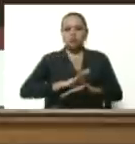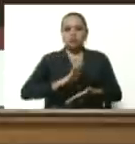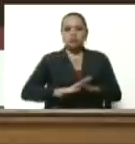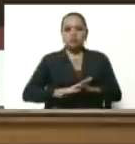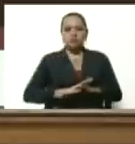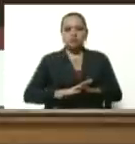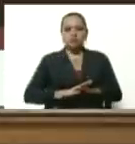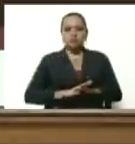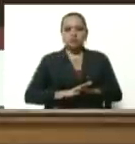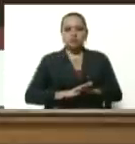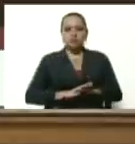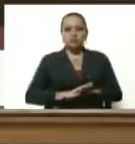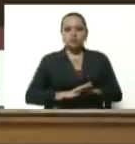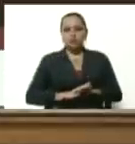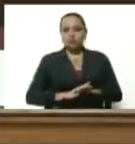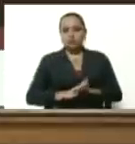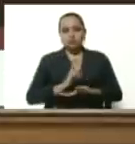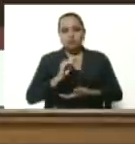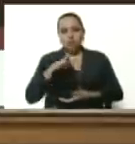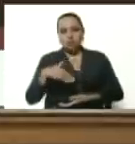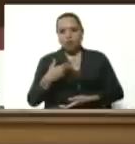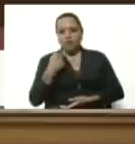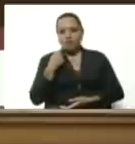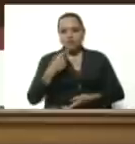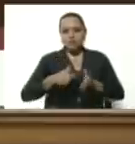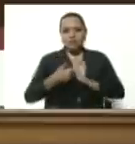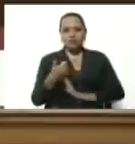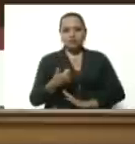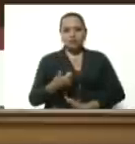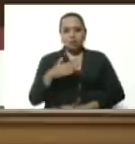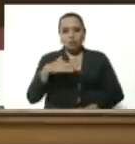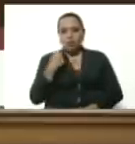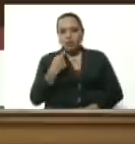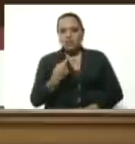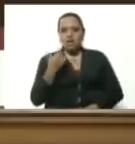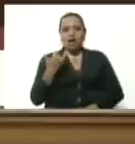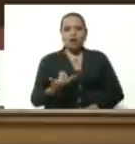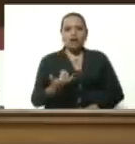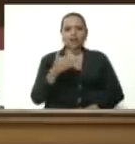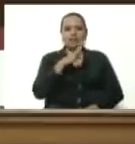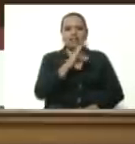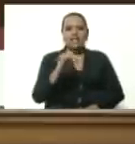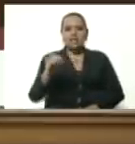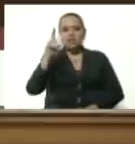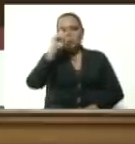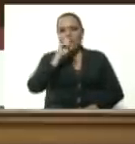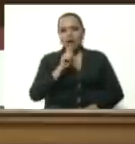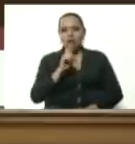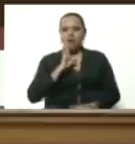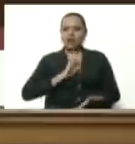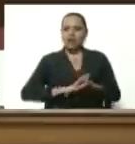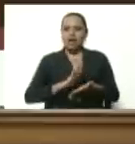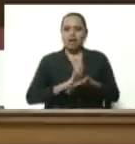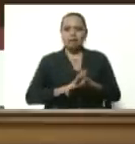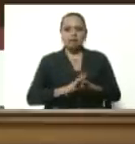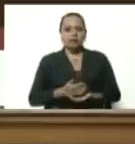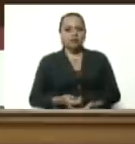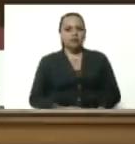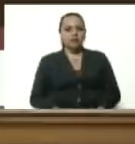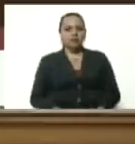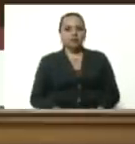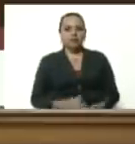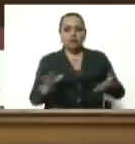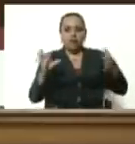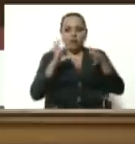no bastan. Hoy nosotros pudiéramos decir 500 años de calma no bastan. La Junta